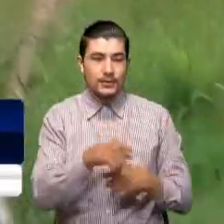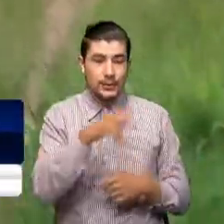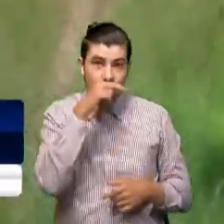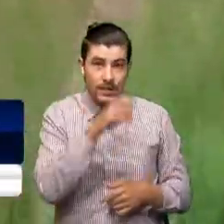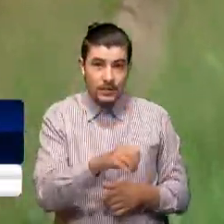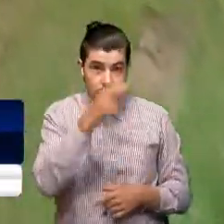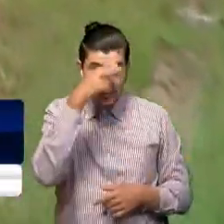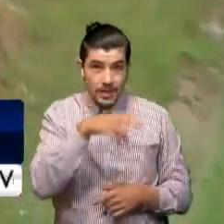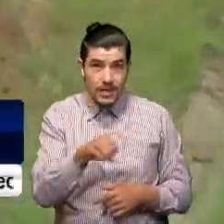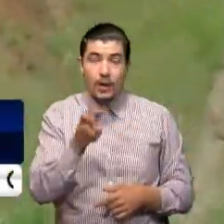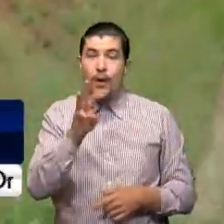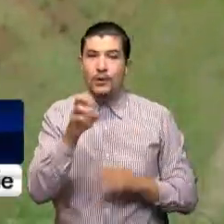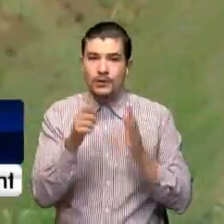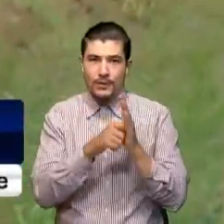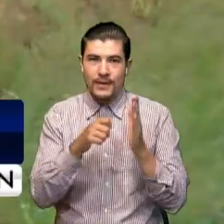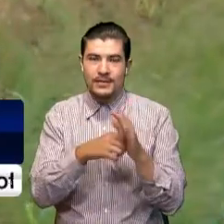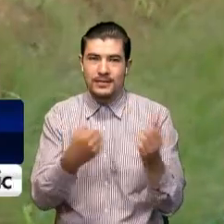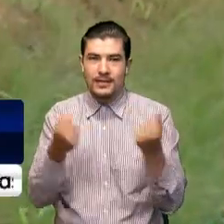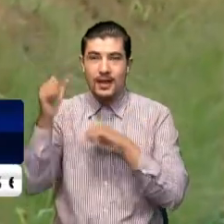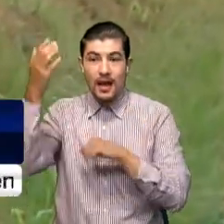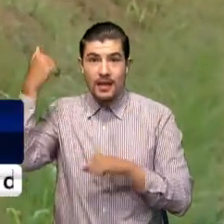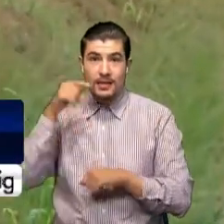2018 el último conseguido el pasado fin de semana en santa marta